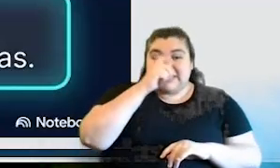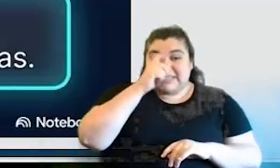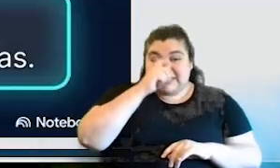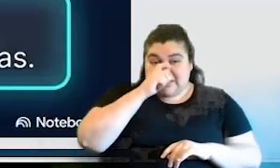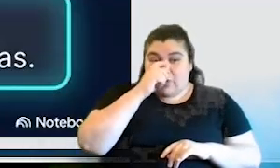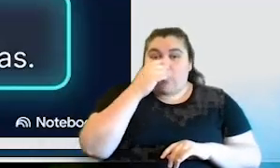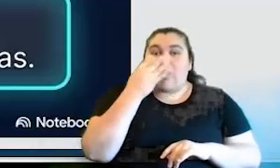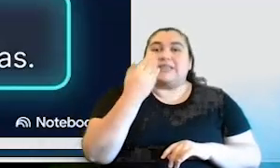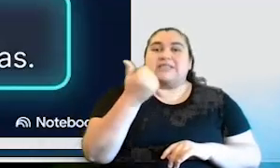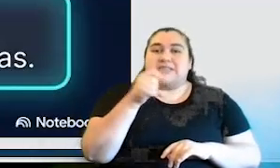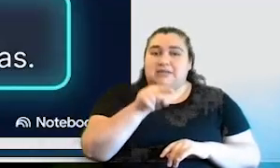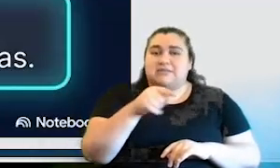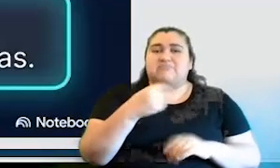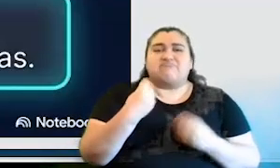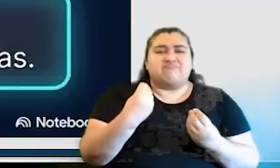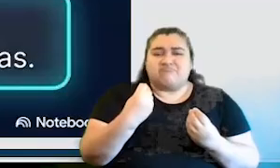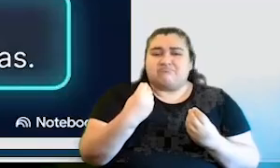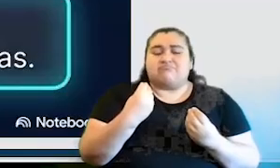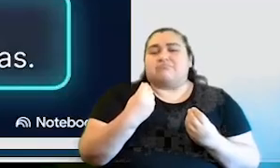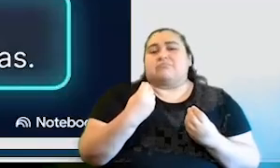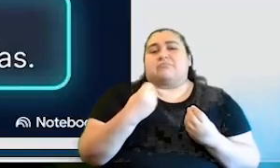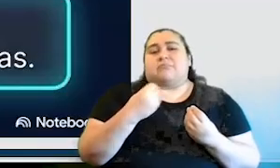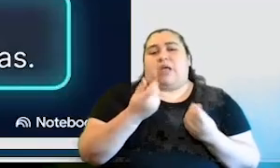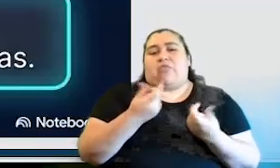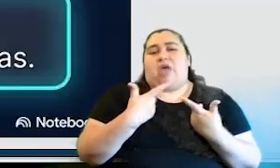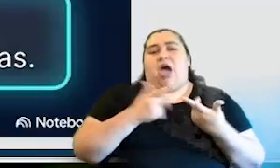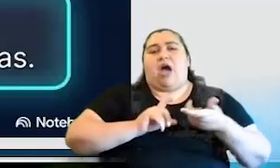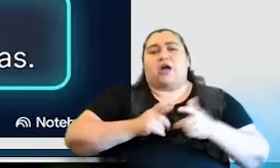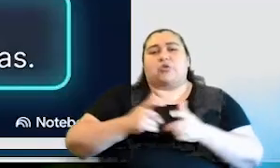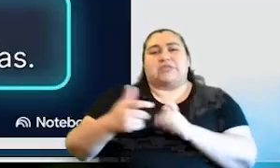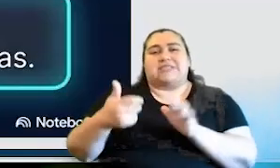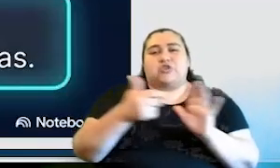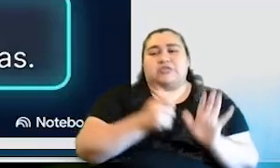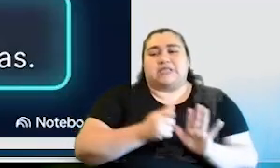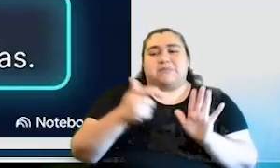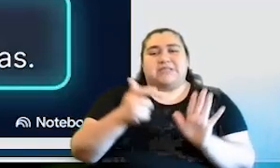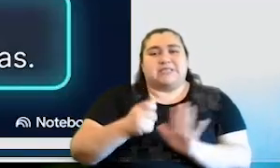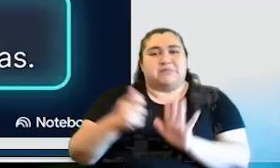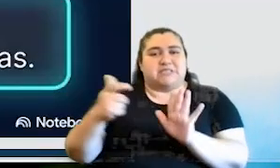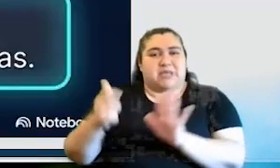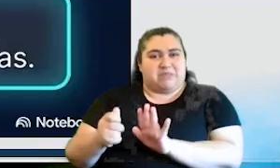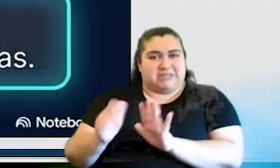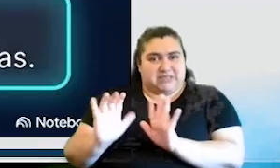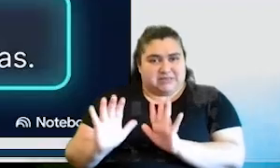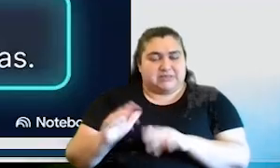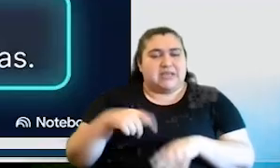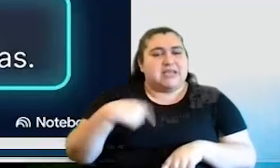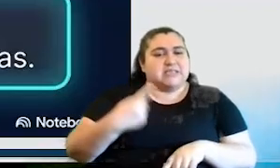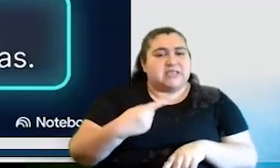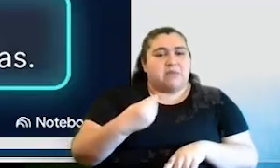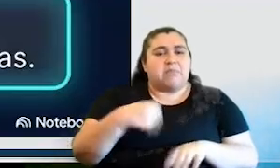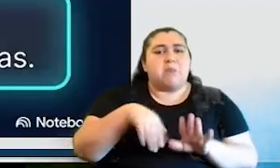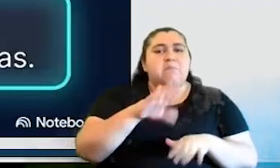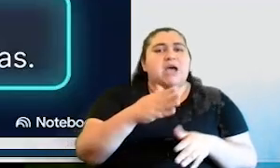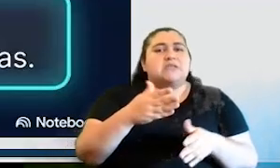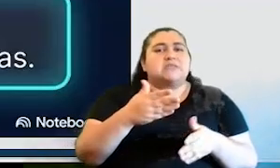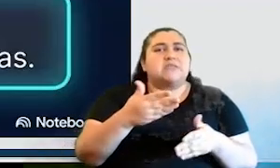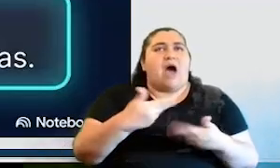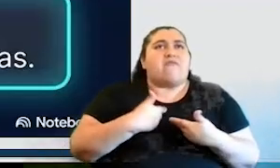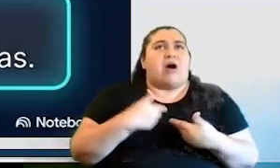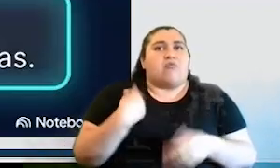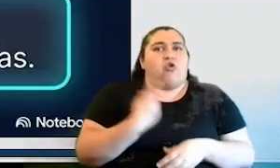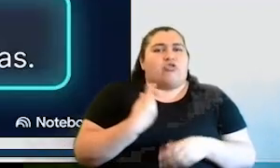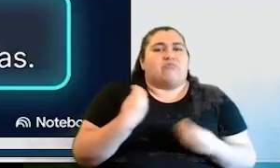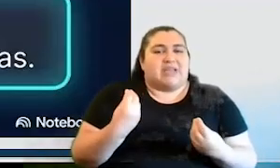27743, lo que hace es permitir una actualización semestral. ¿Qué nos favorece? Y porque